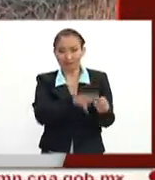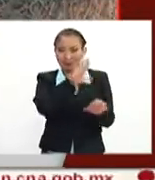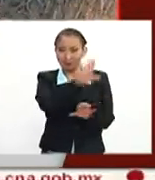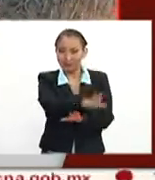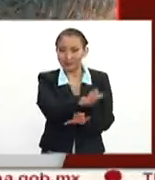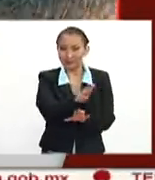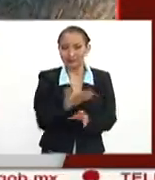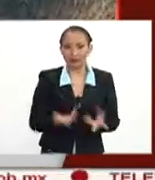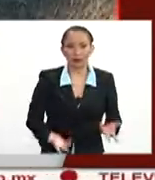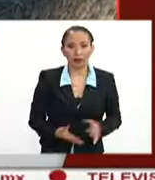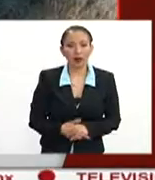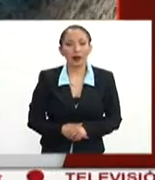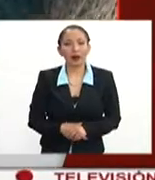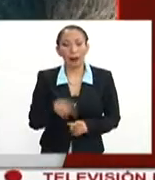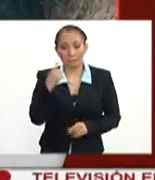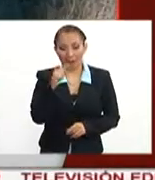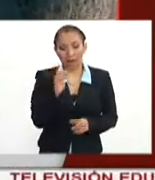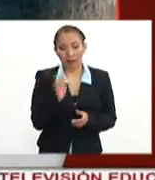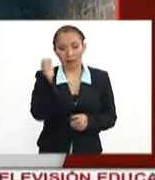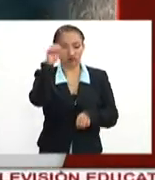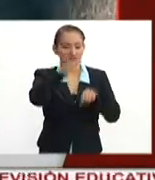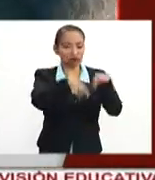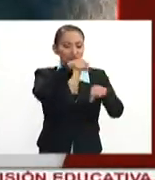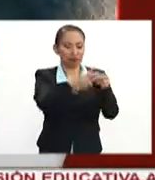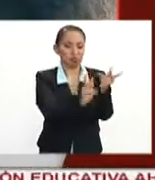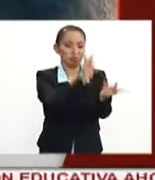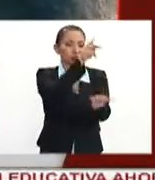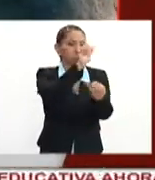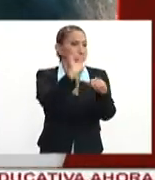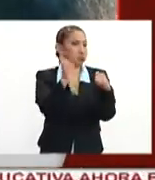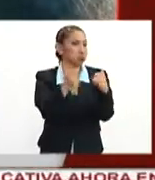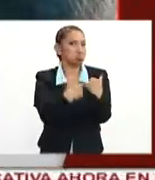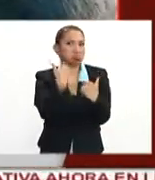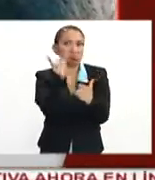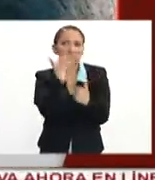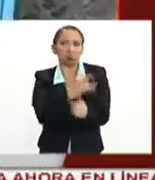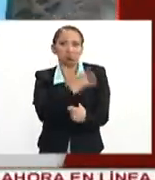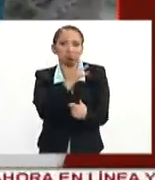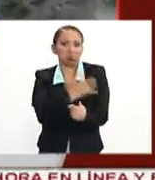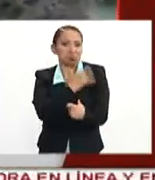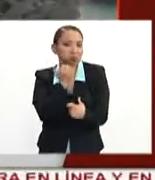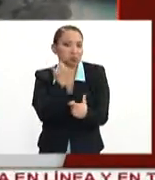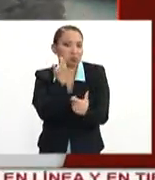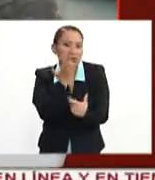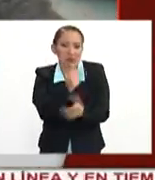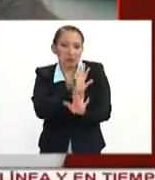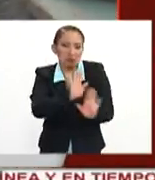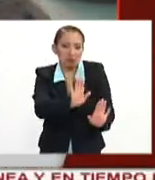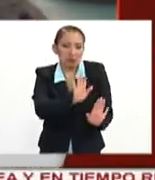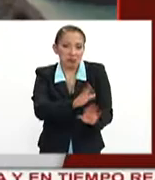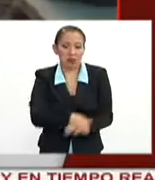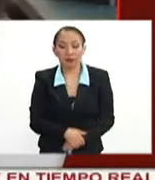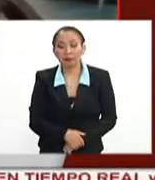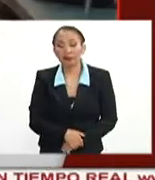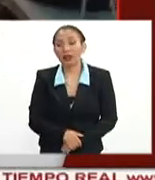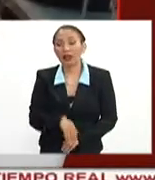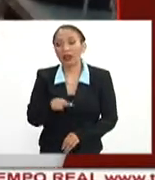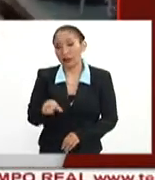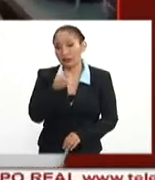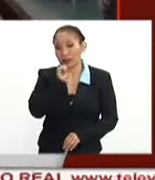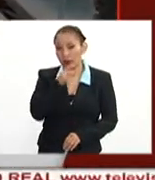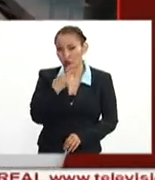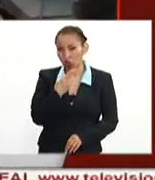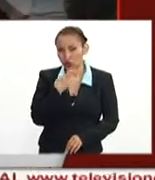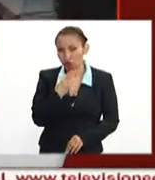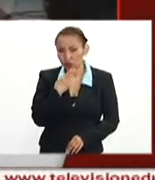y orgánico para sembrar cualquier tipo de siembra, de cultivo. En este caso, pues se ha